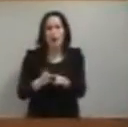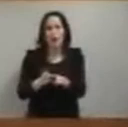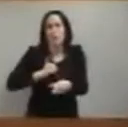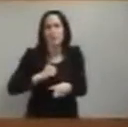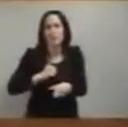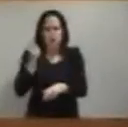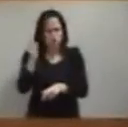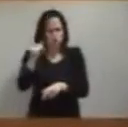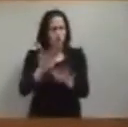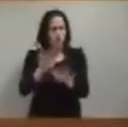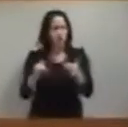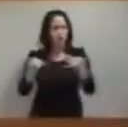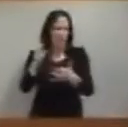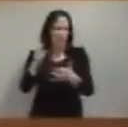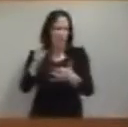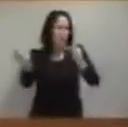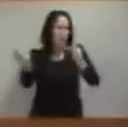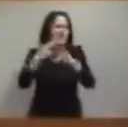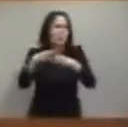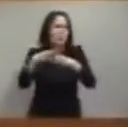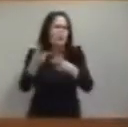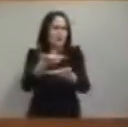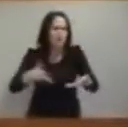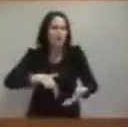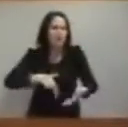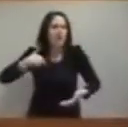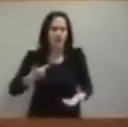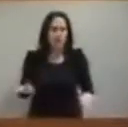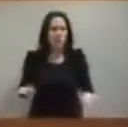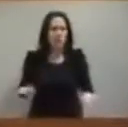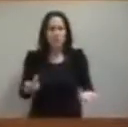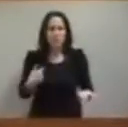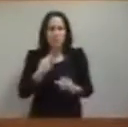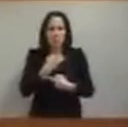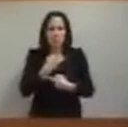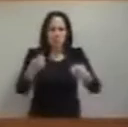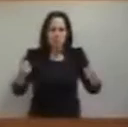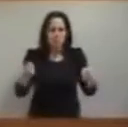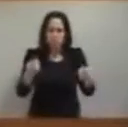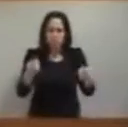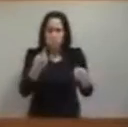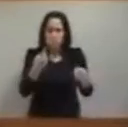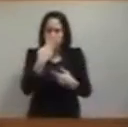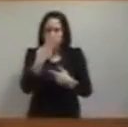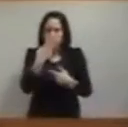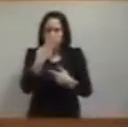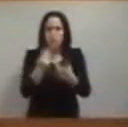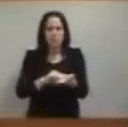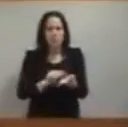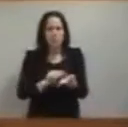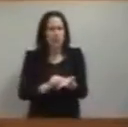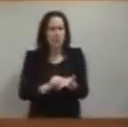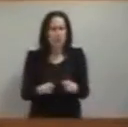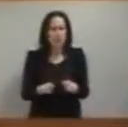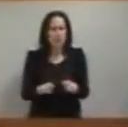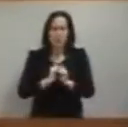esta Cámara, digo en el debate político en general, les confieso que en algunas ocasiones hasta me aburre, ¿no? Porque